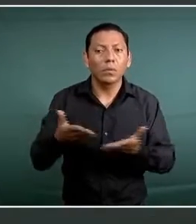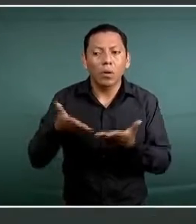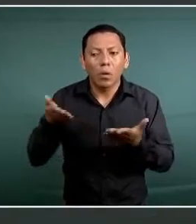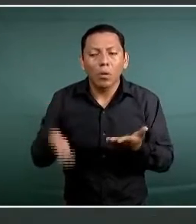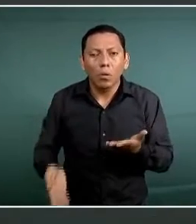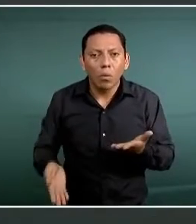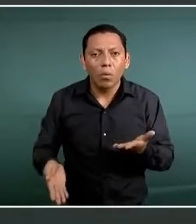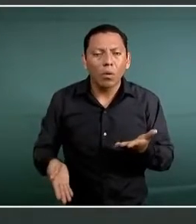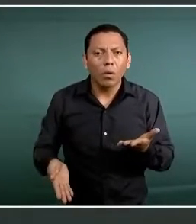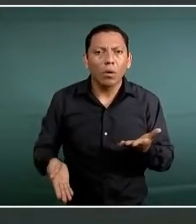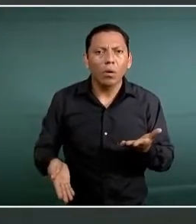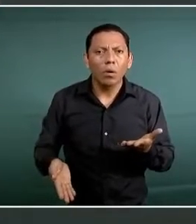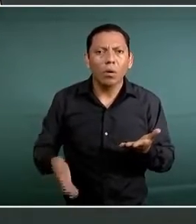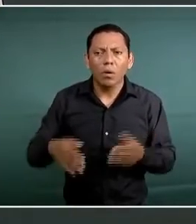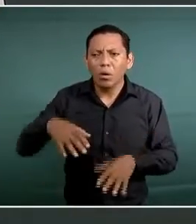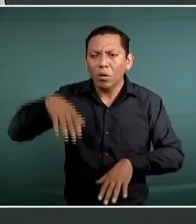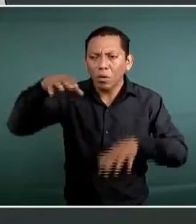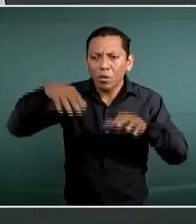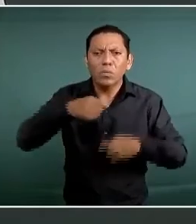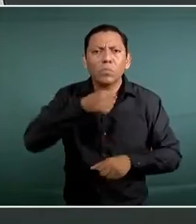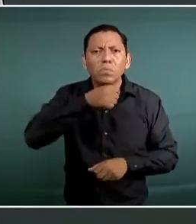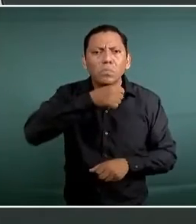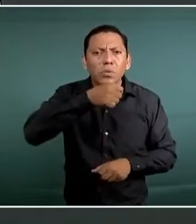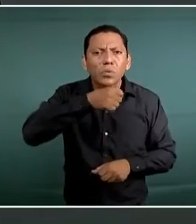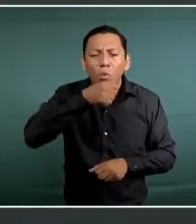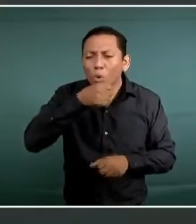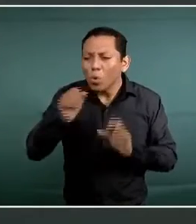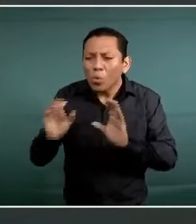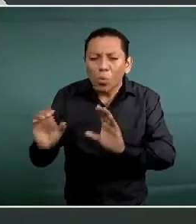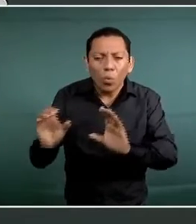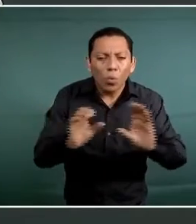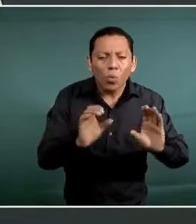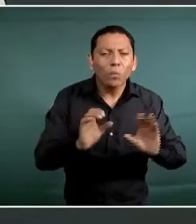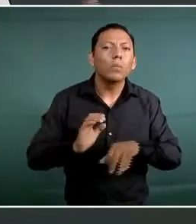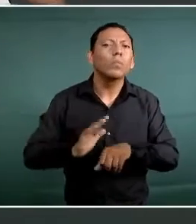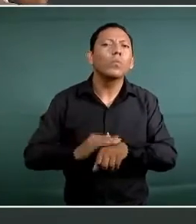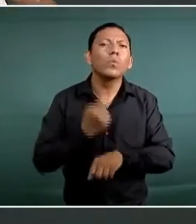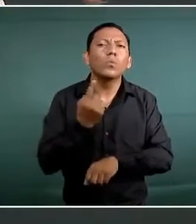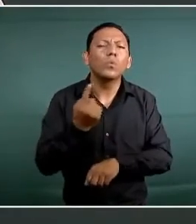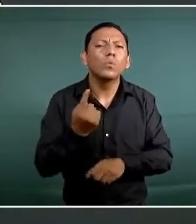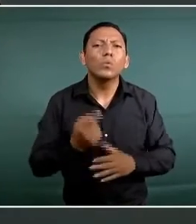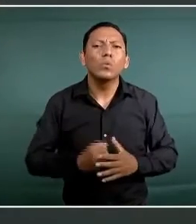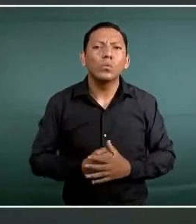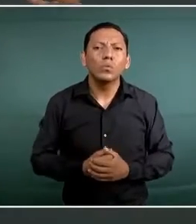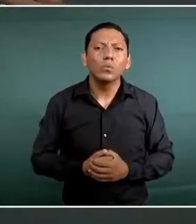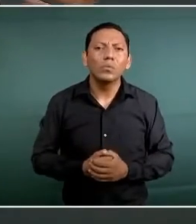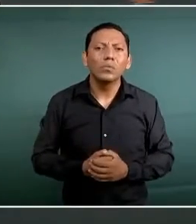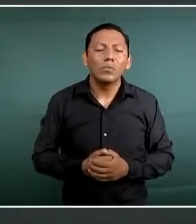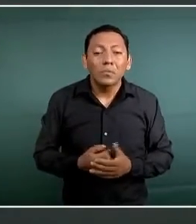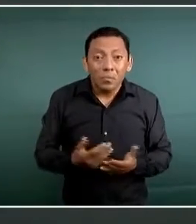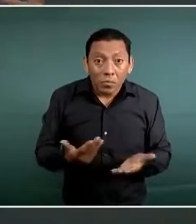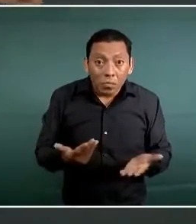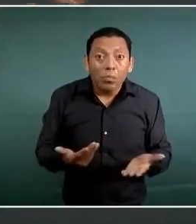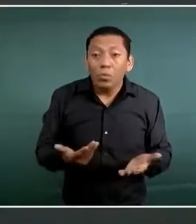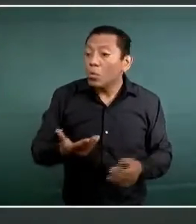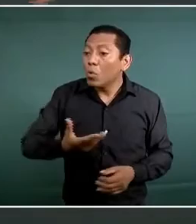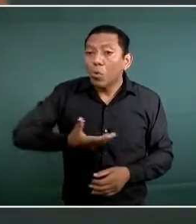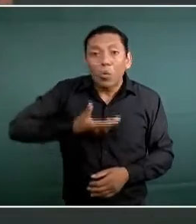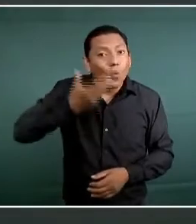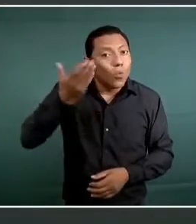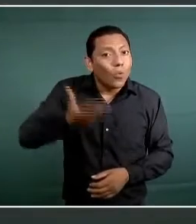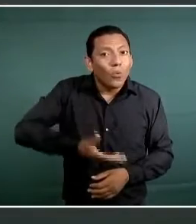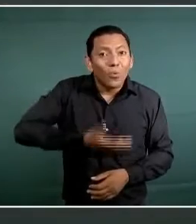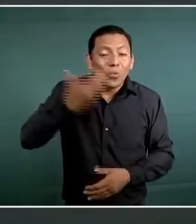se cuida a los adultos mayores porque esa es una costumbre